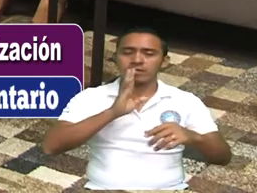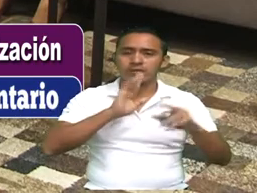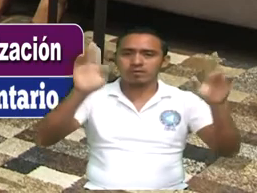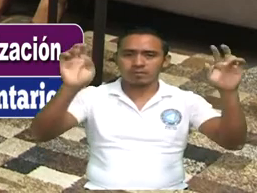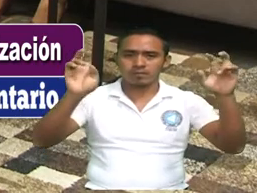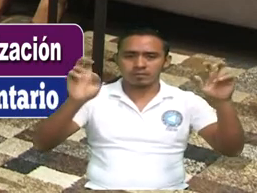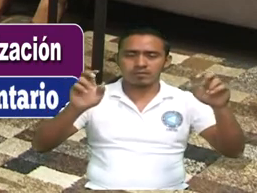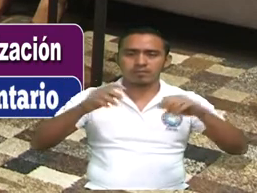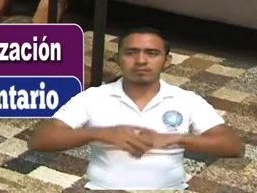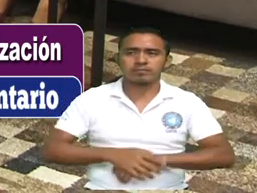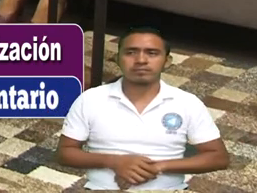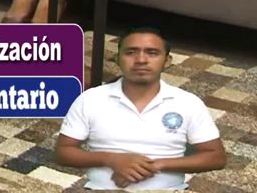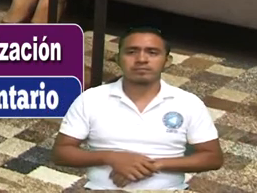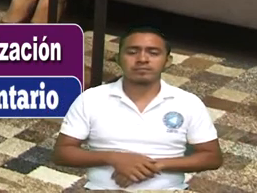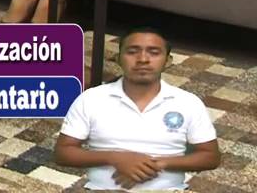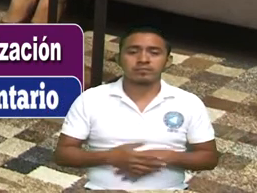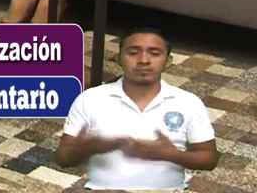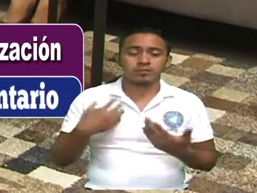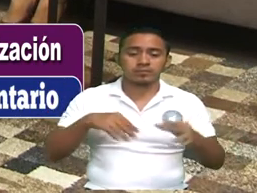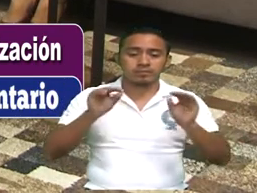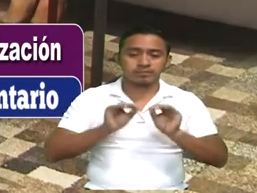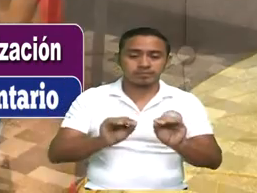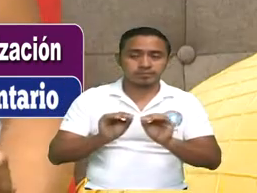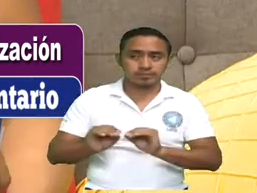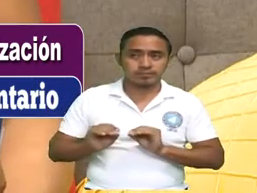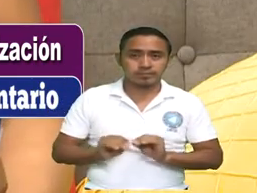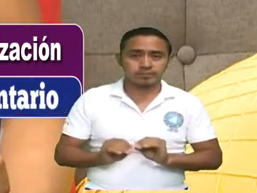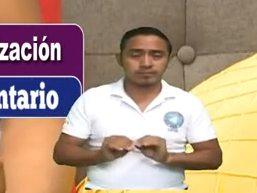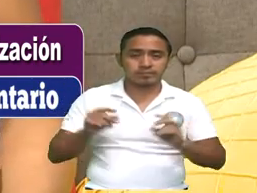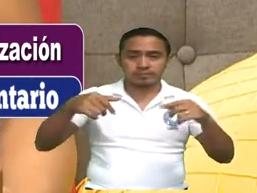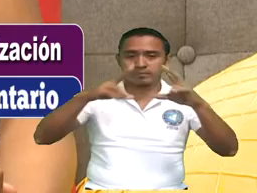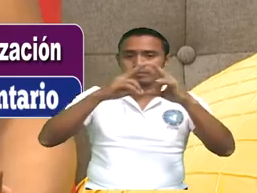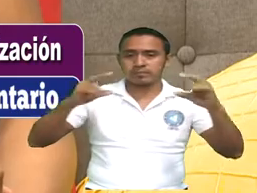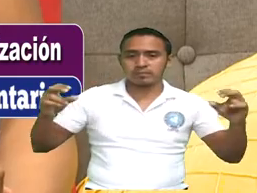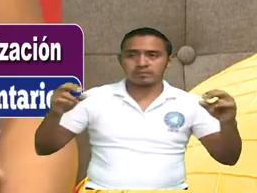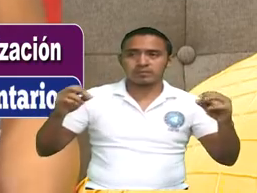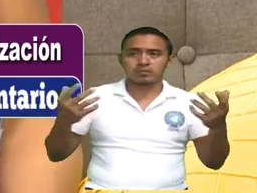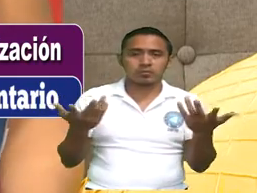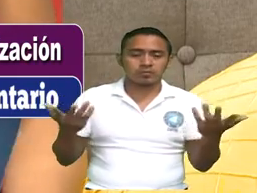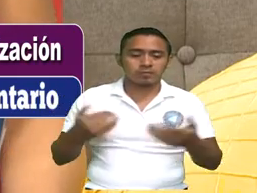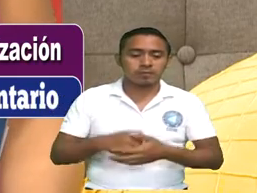hablando sobre este aspecto de la alfabetización en Nicaragua y en